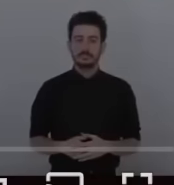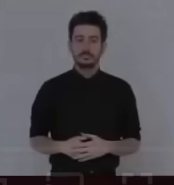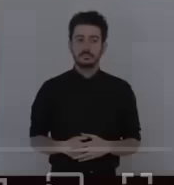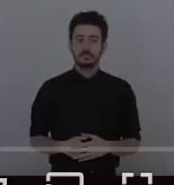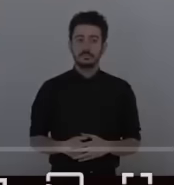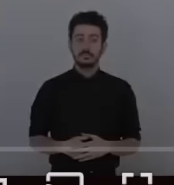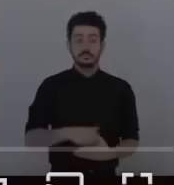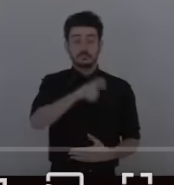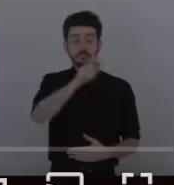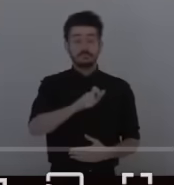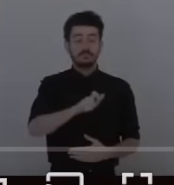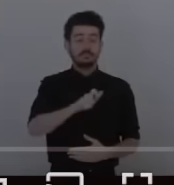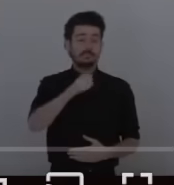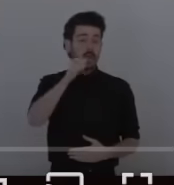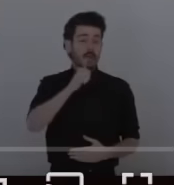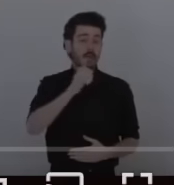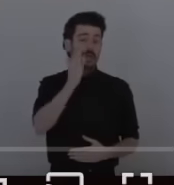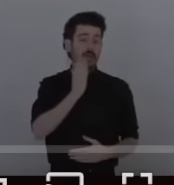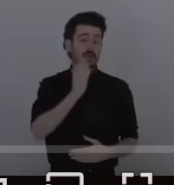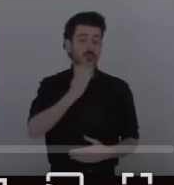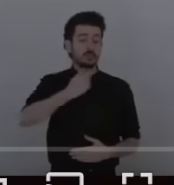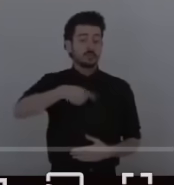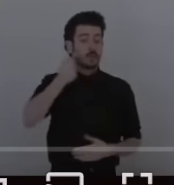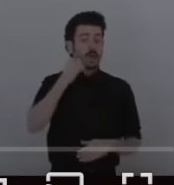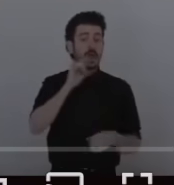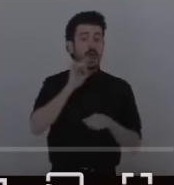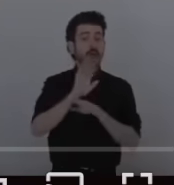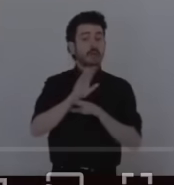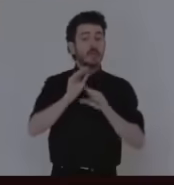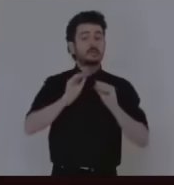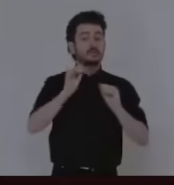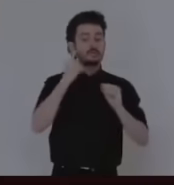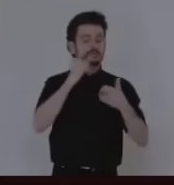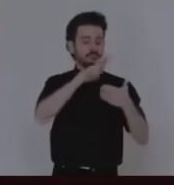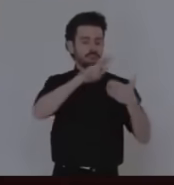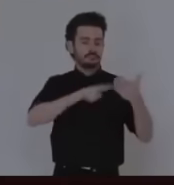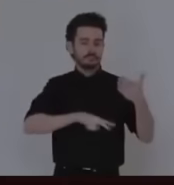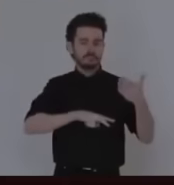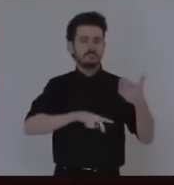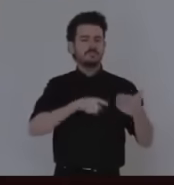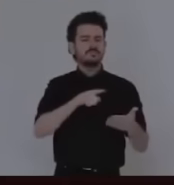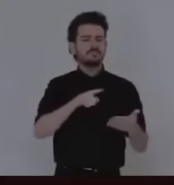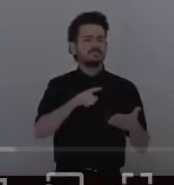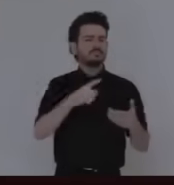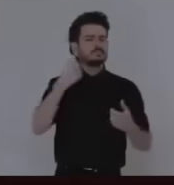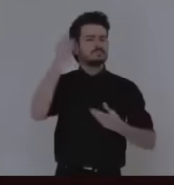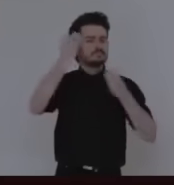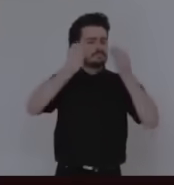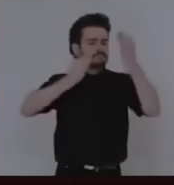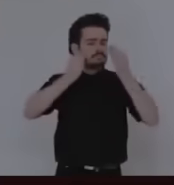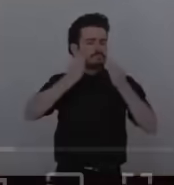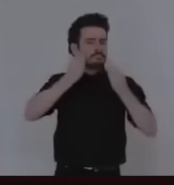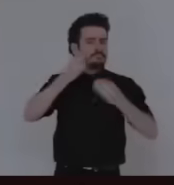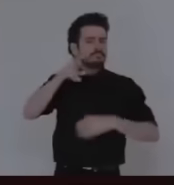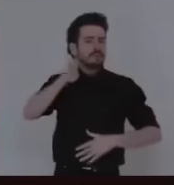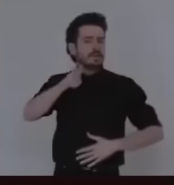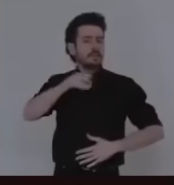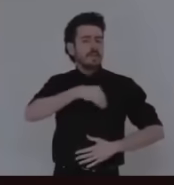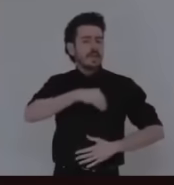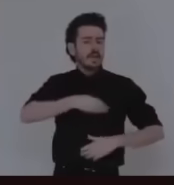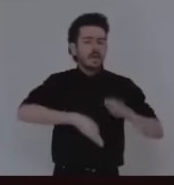Querido Pedro. Querido Pedro. Hemos leído tu carta. En ella te preguntas si merece la pena o no